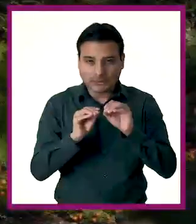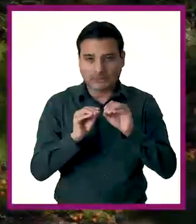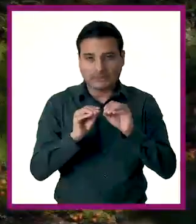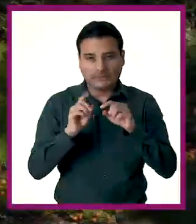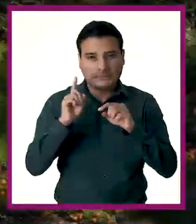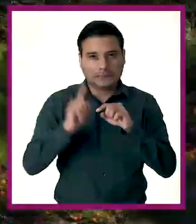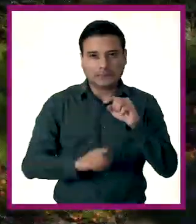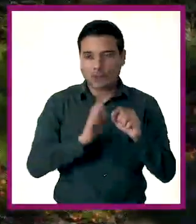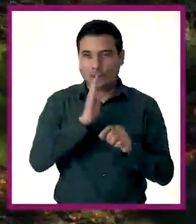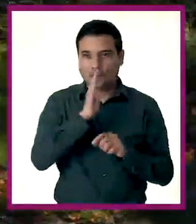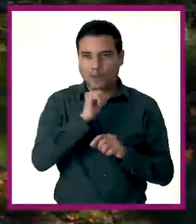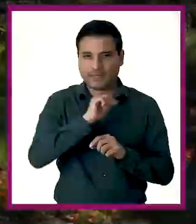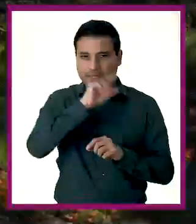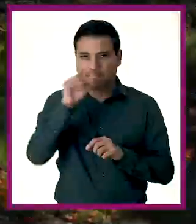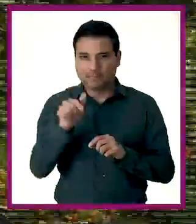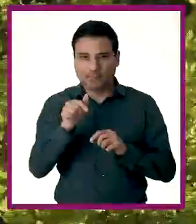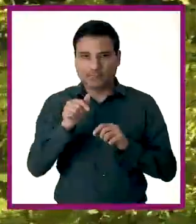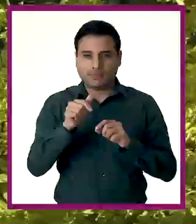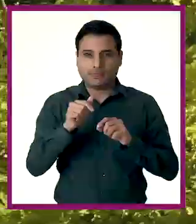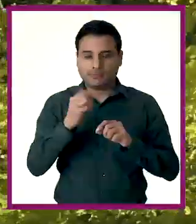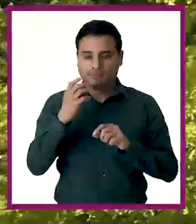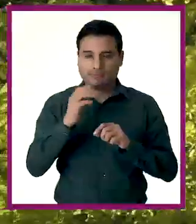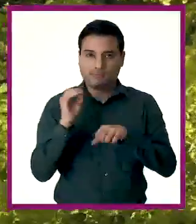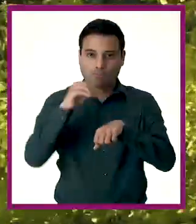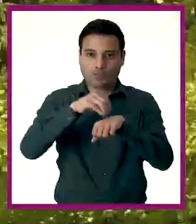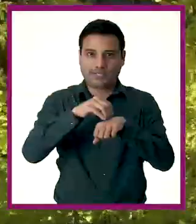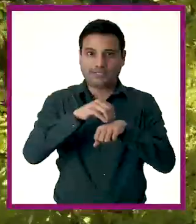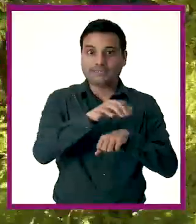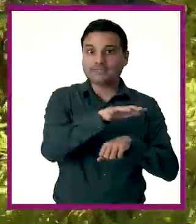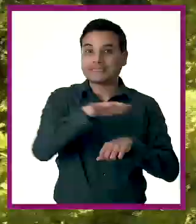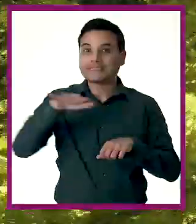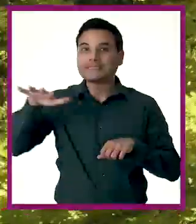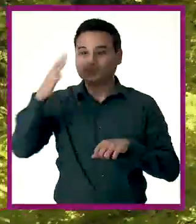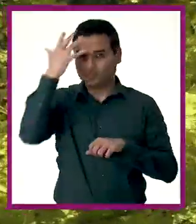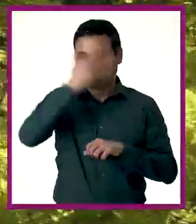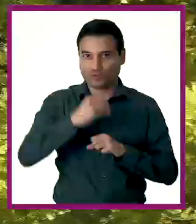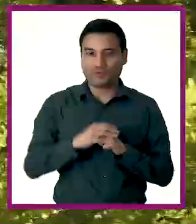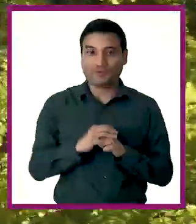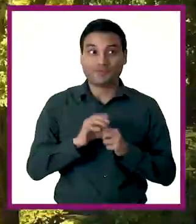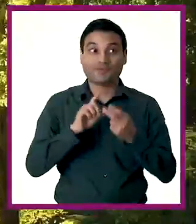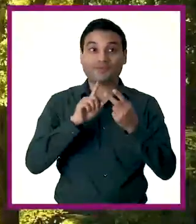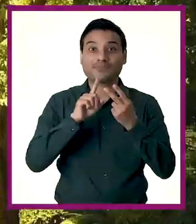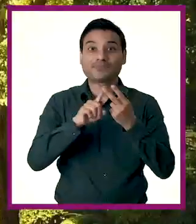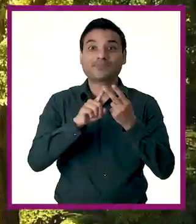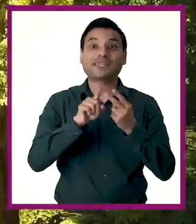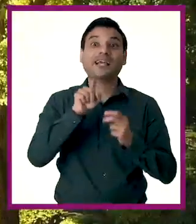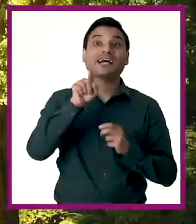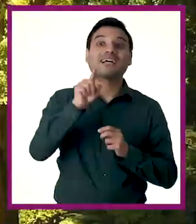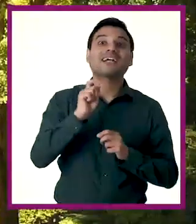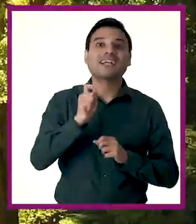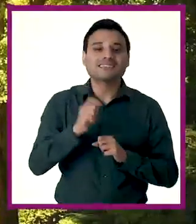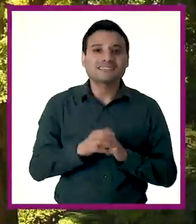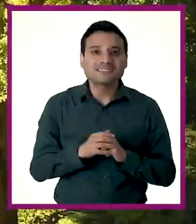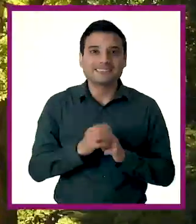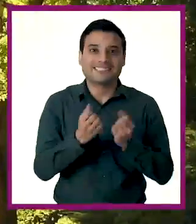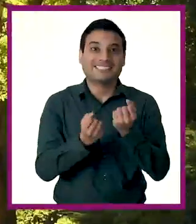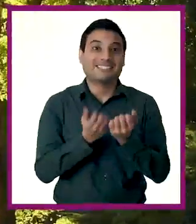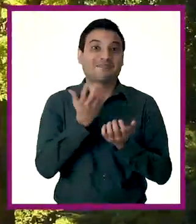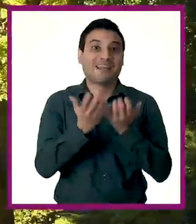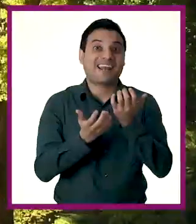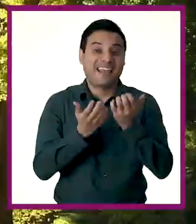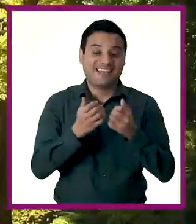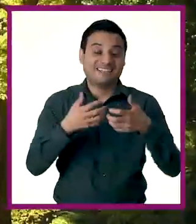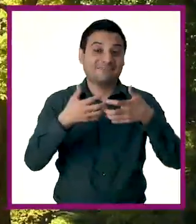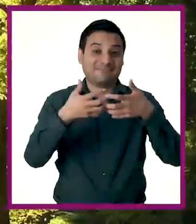pudo retirar y se crea este mirador. Y al fondo puedes ver la chimenea que nos recuerda que este solía ser